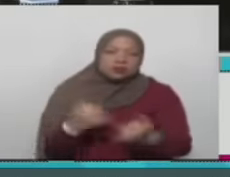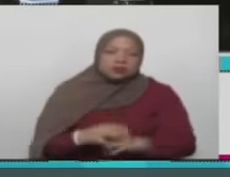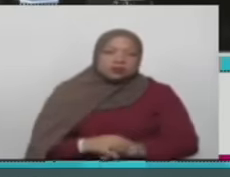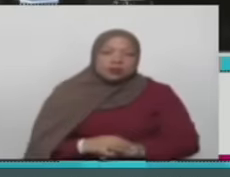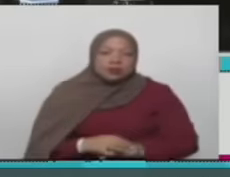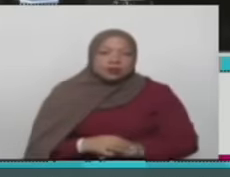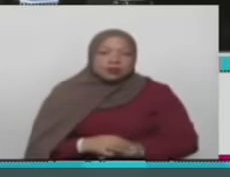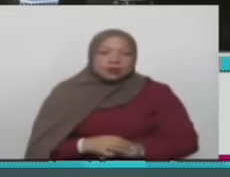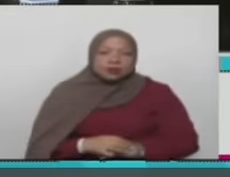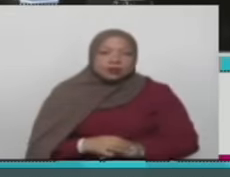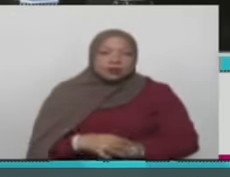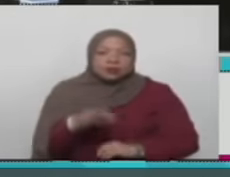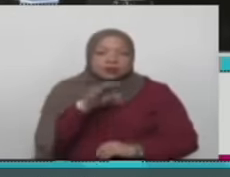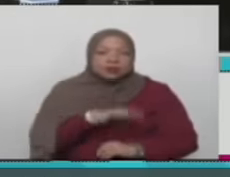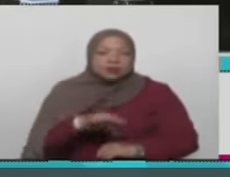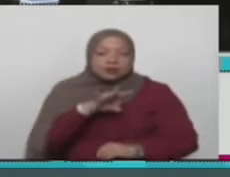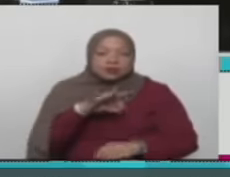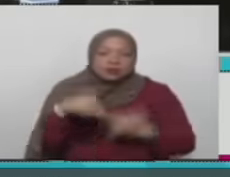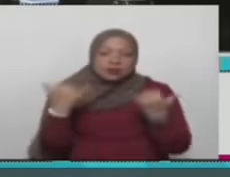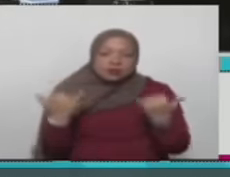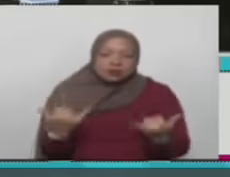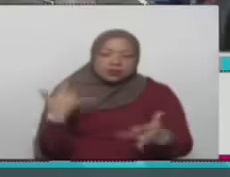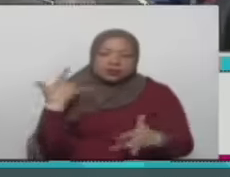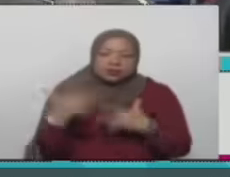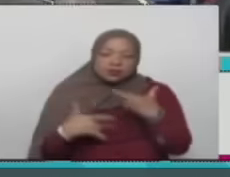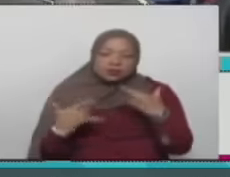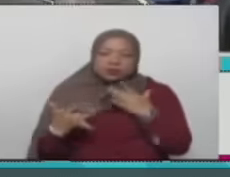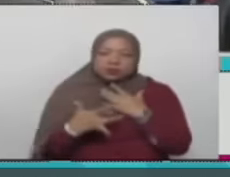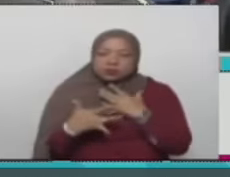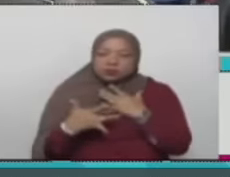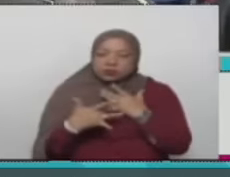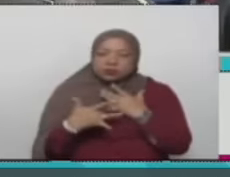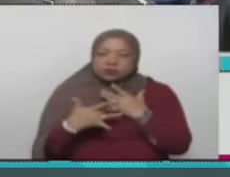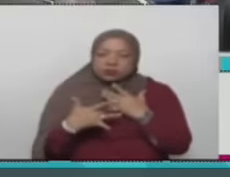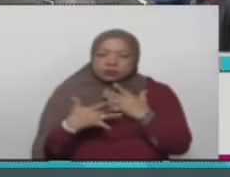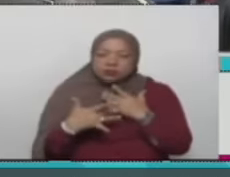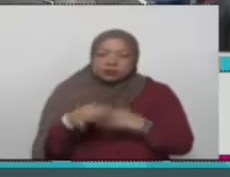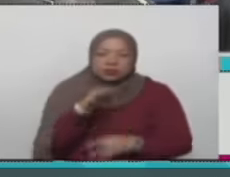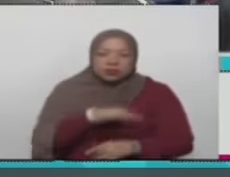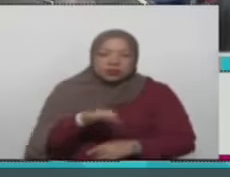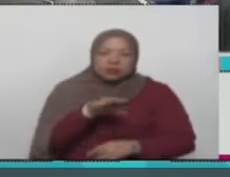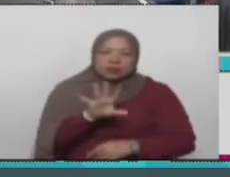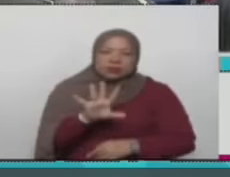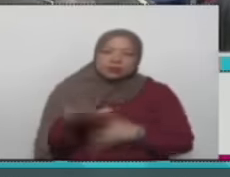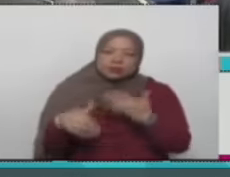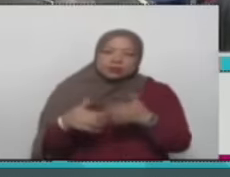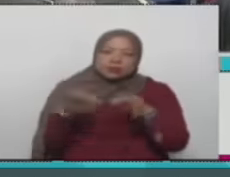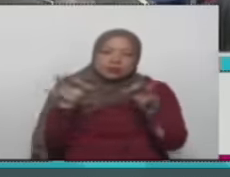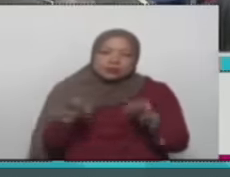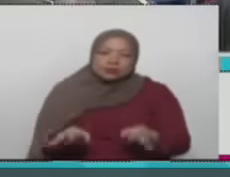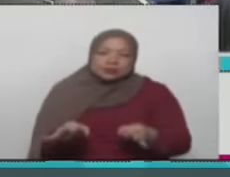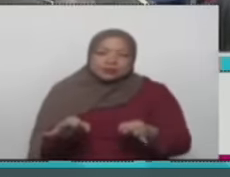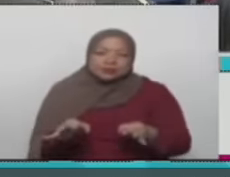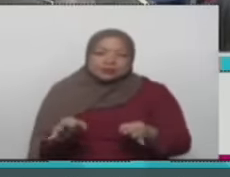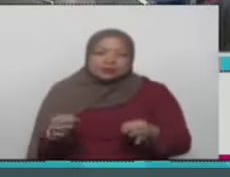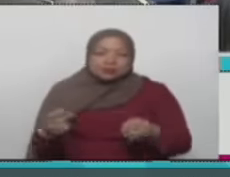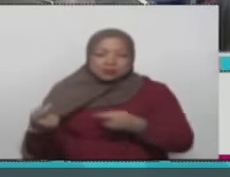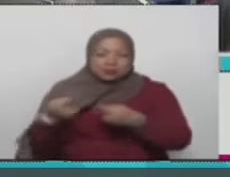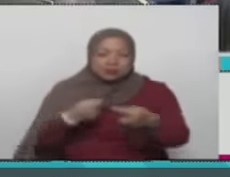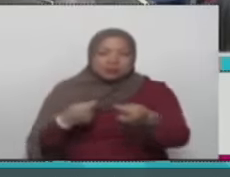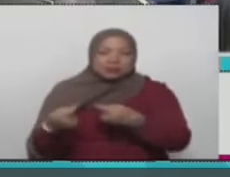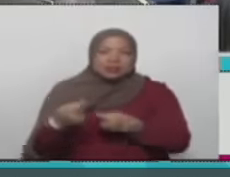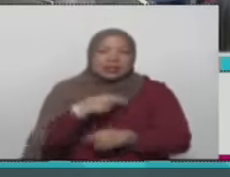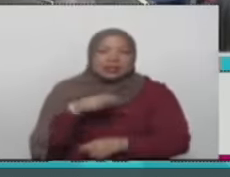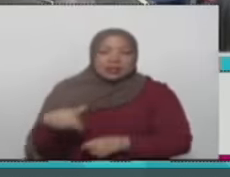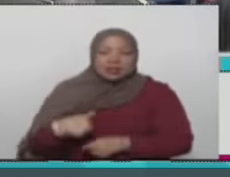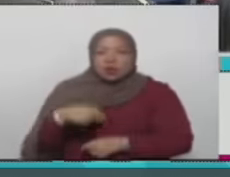Por parte del imperialismo tecnológico. Es un golpe contra los cinco poderes, porque el objetivo de ellos es desarticular y destruir los